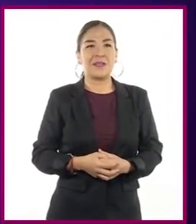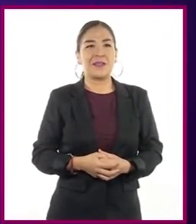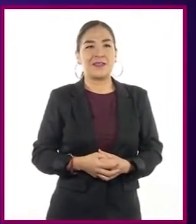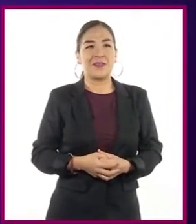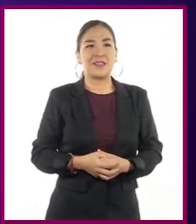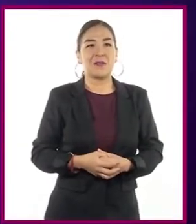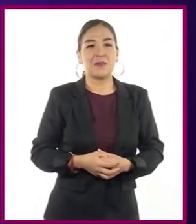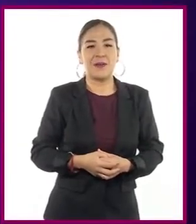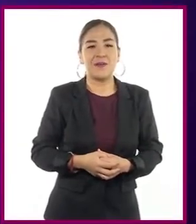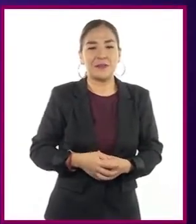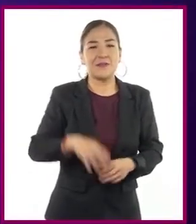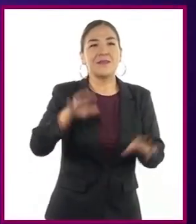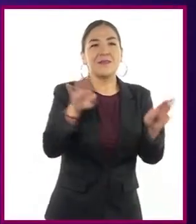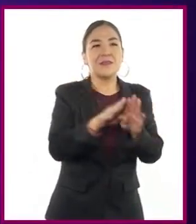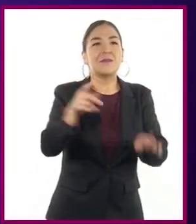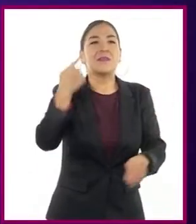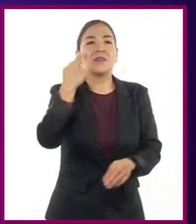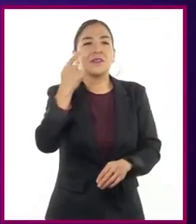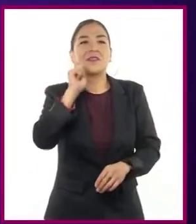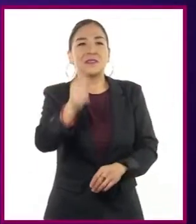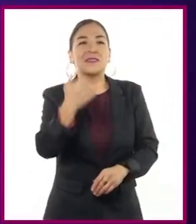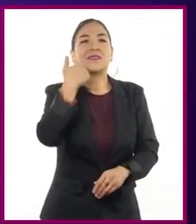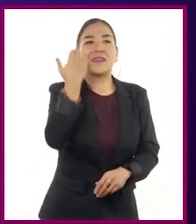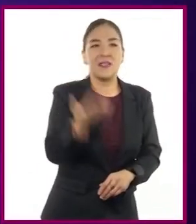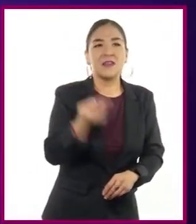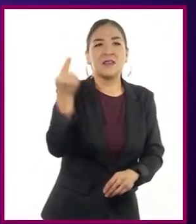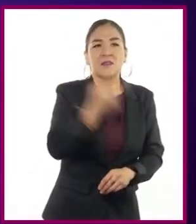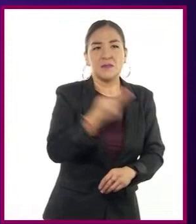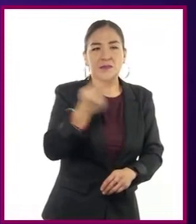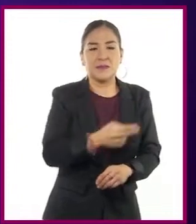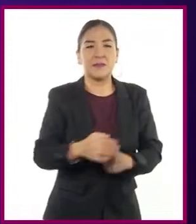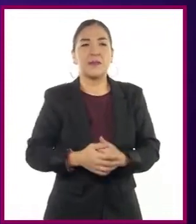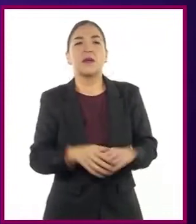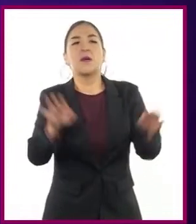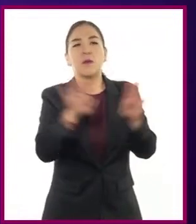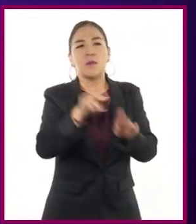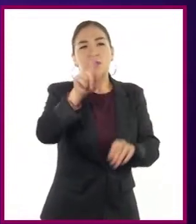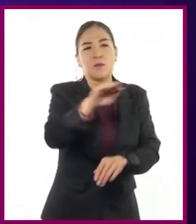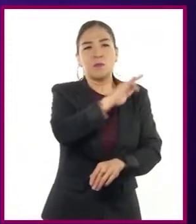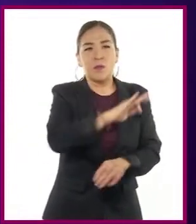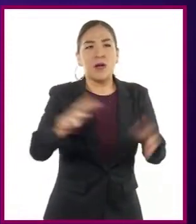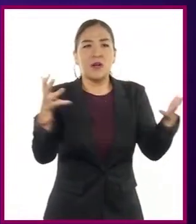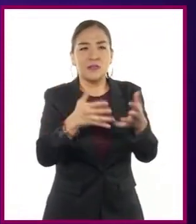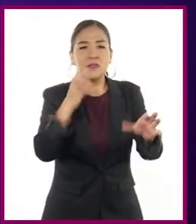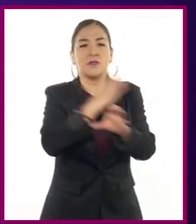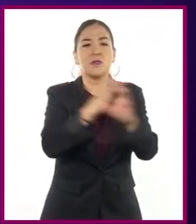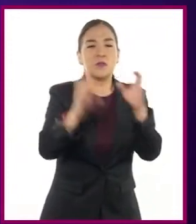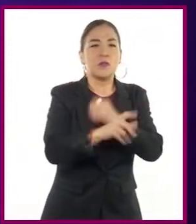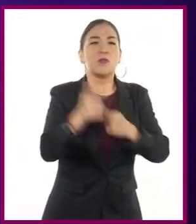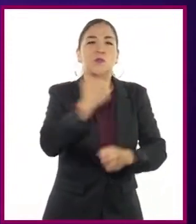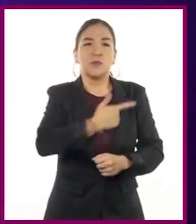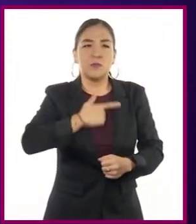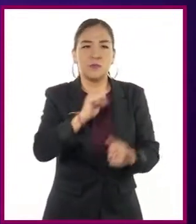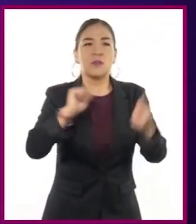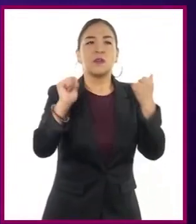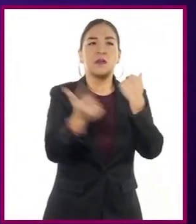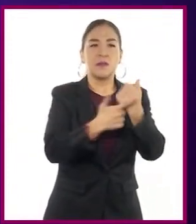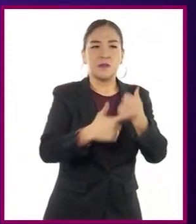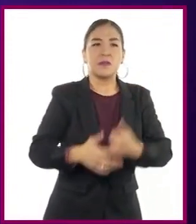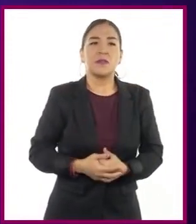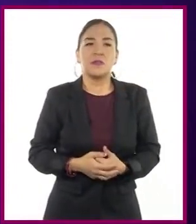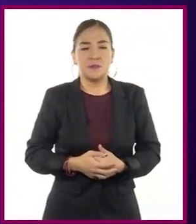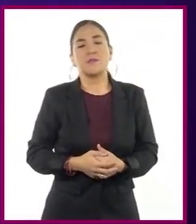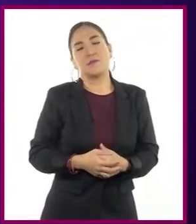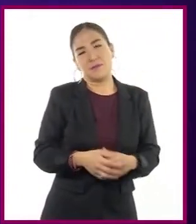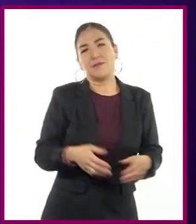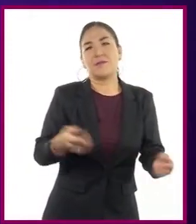¿Sabes cuál es la diferencia entre querer y necesitar? Queremos o deseamos algo que nos gusta, aunque no sea fundamental para nuestra vida. Por